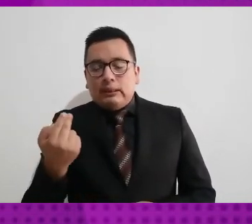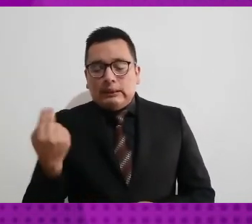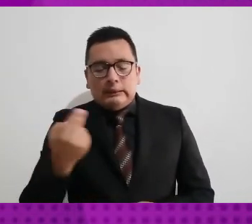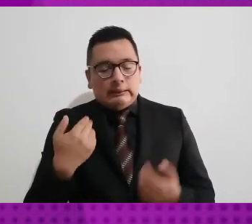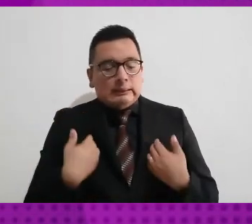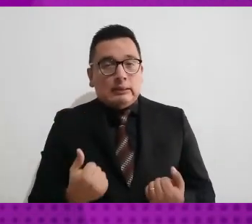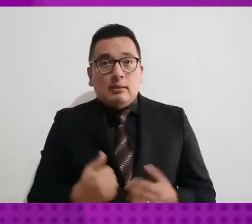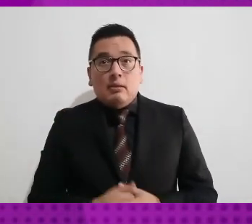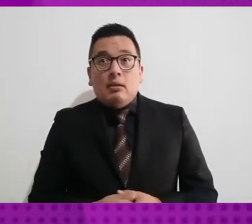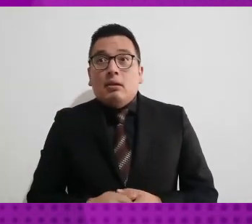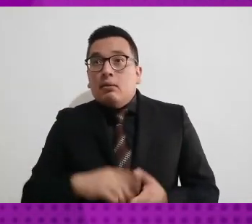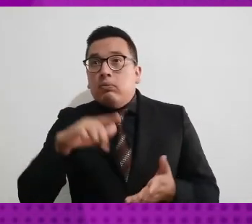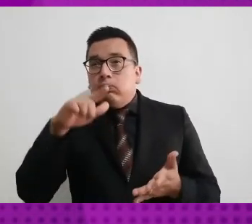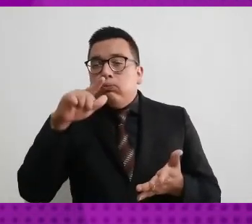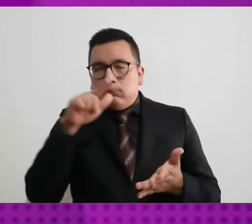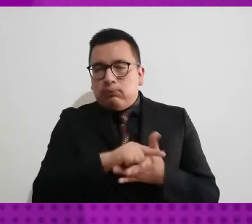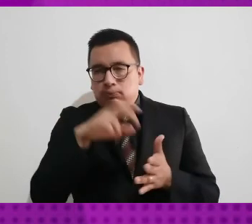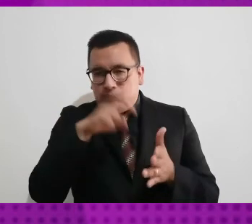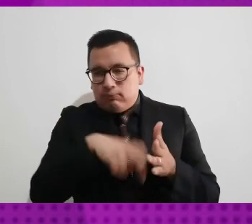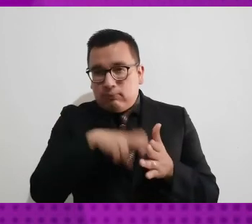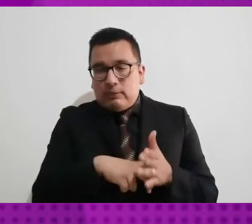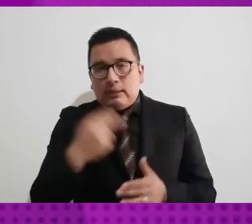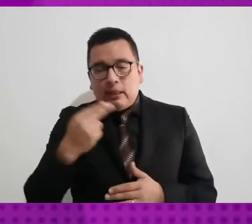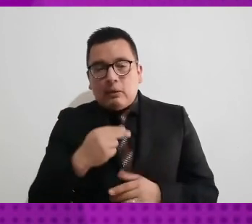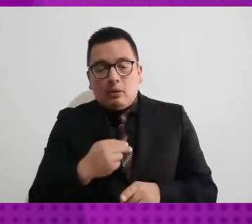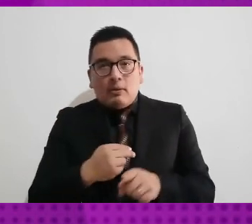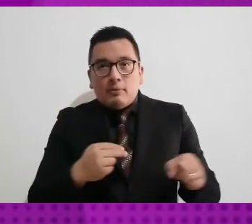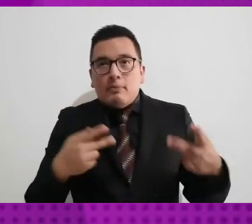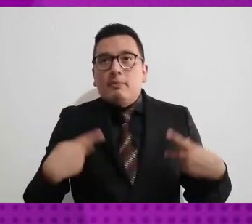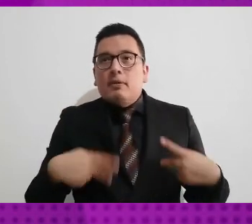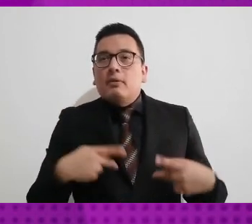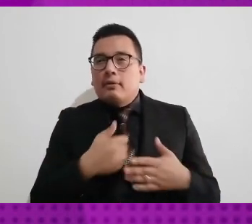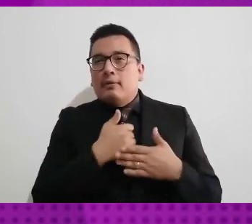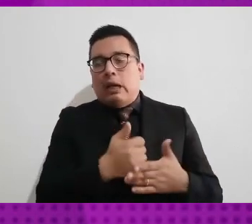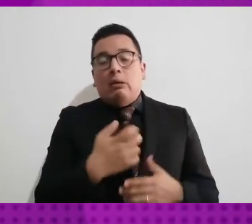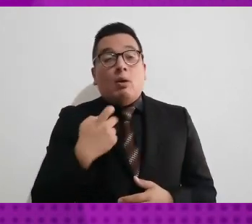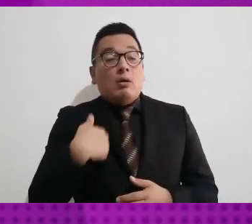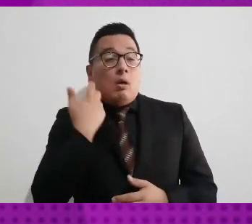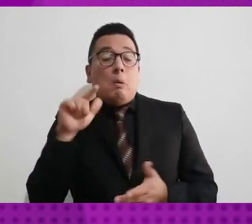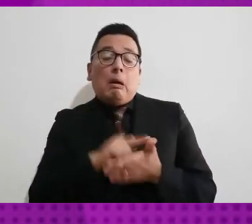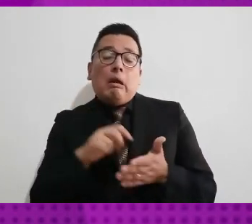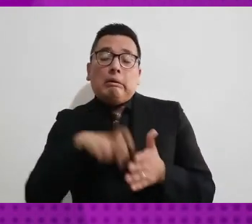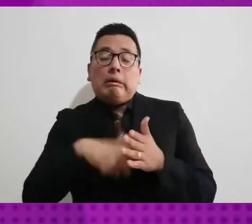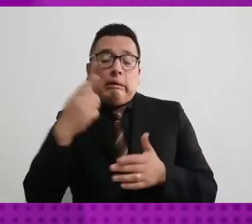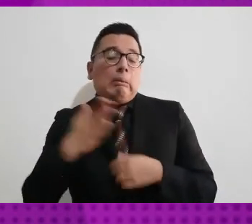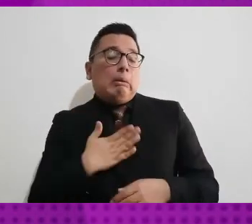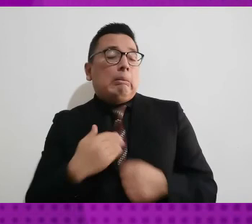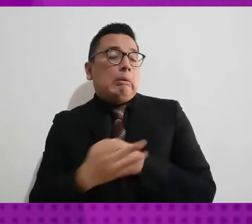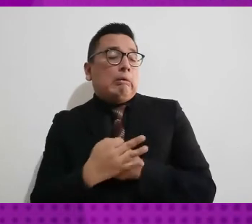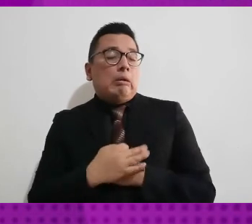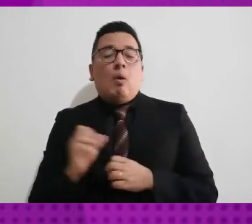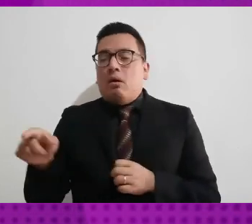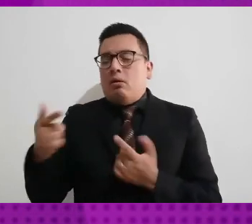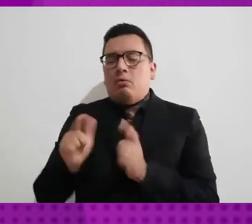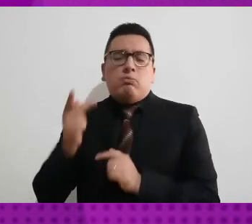electoral tiene que ser pensada en la lógica de ellos, de los ciudadanos, no de nosotros, de las autoridades, no de